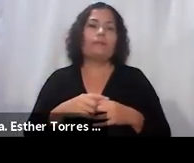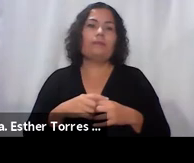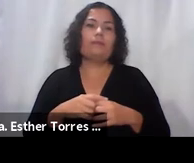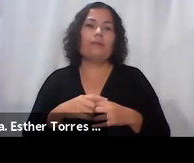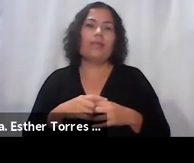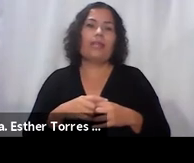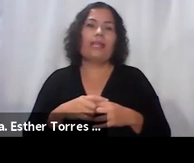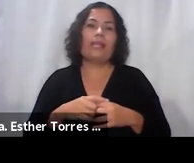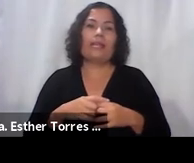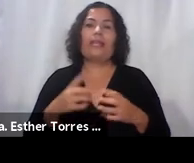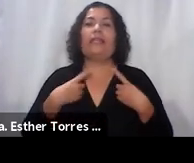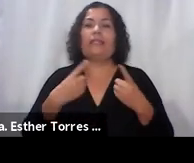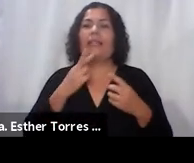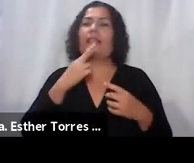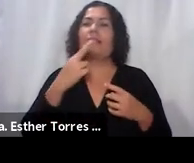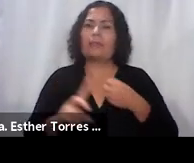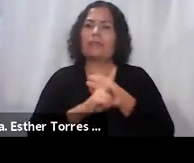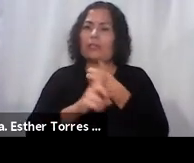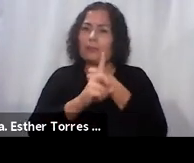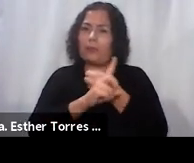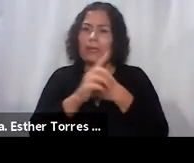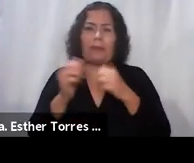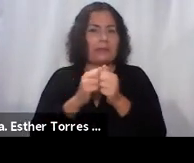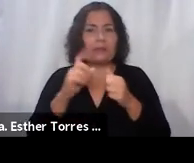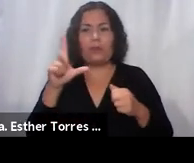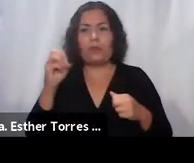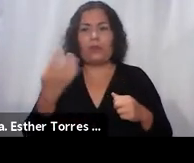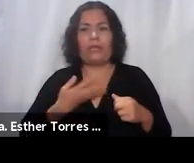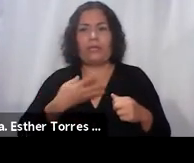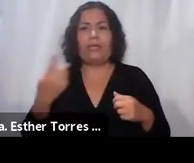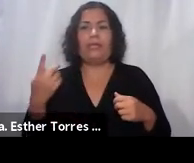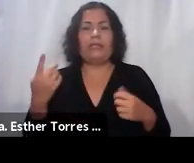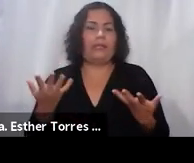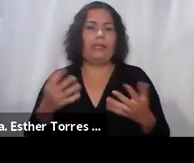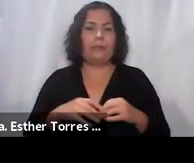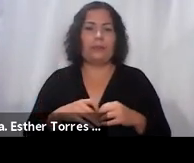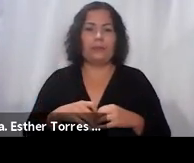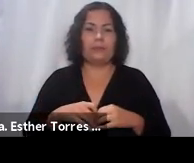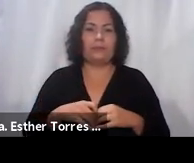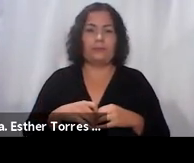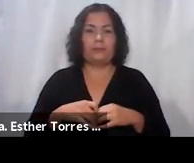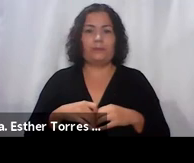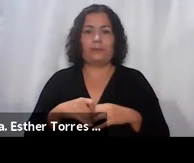¿no? O sea, ahora sí que con el hábitat que tenemos. La siguiente.